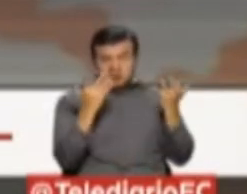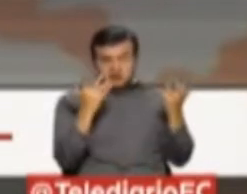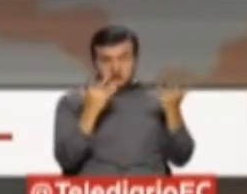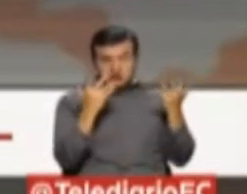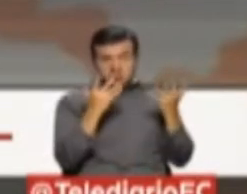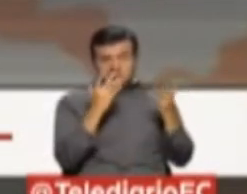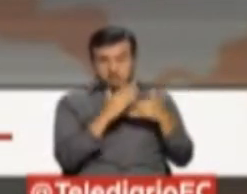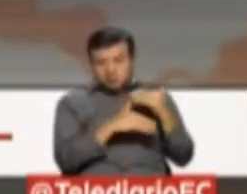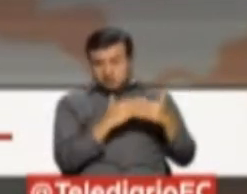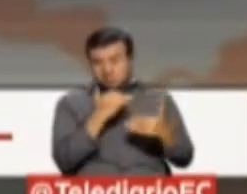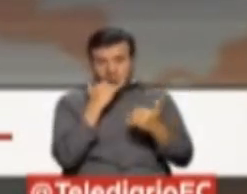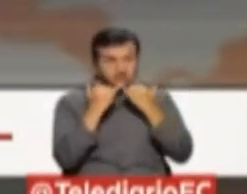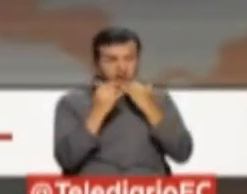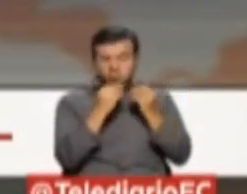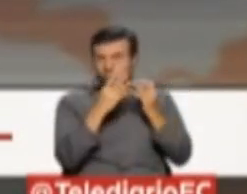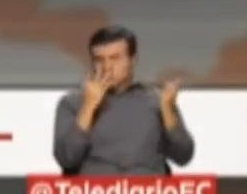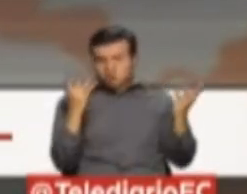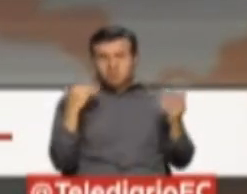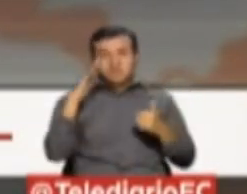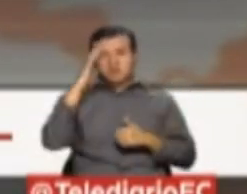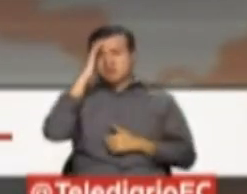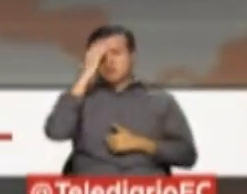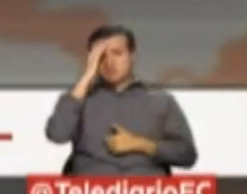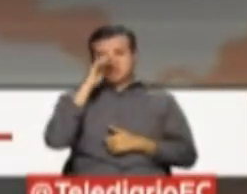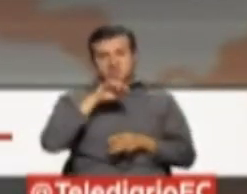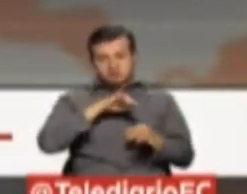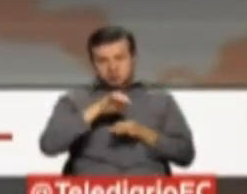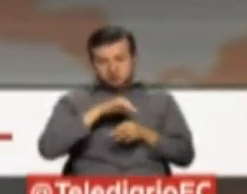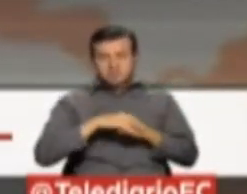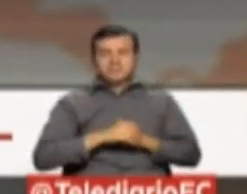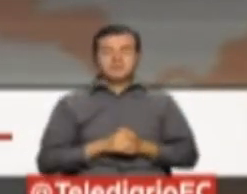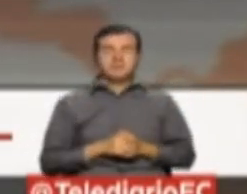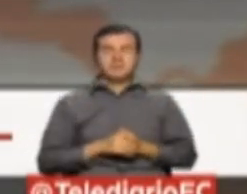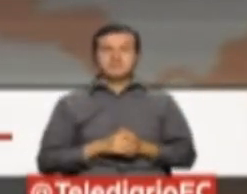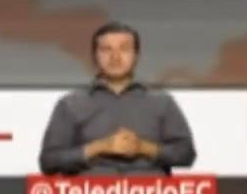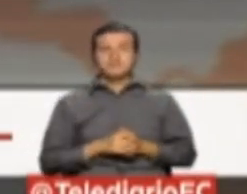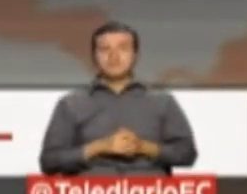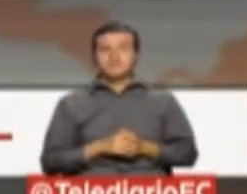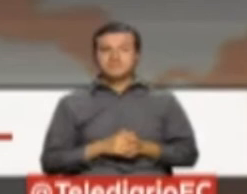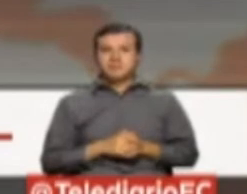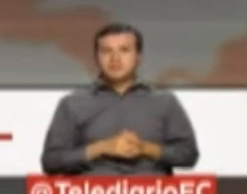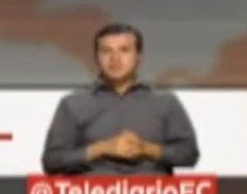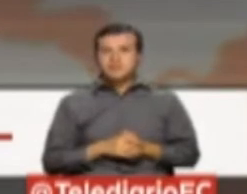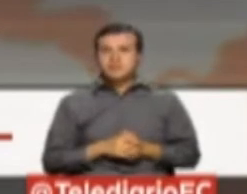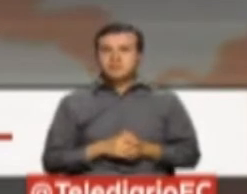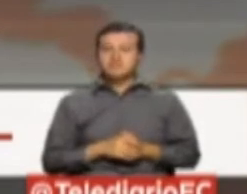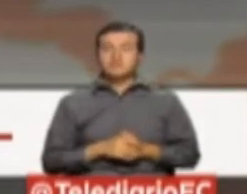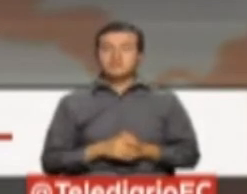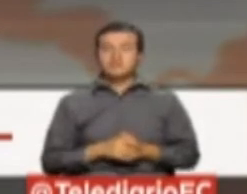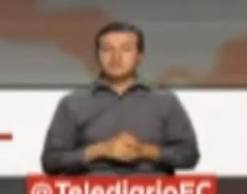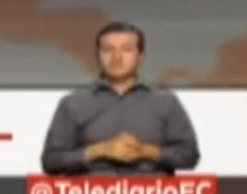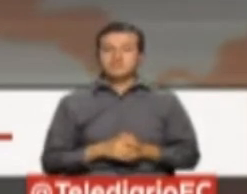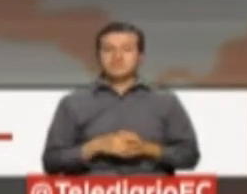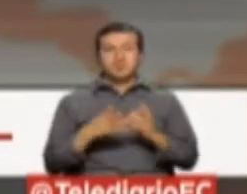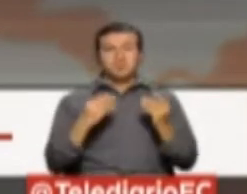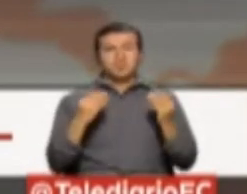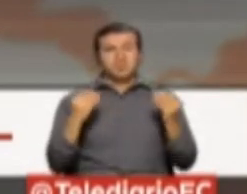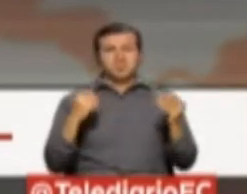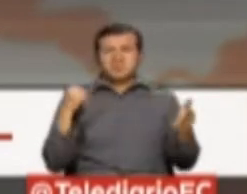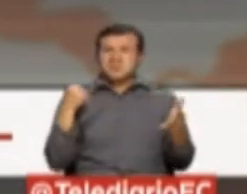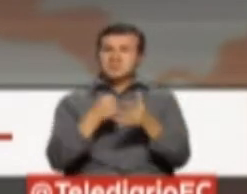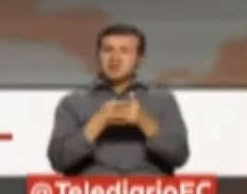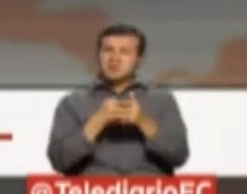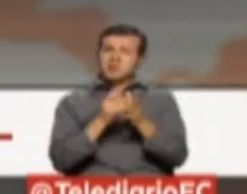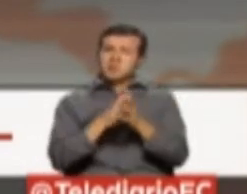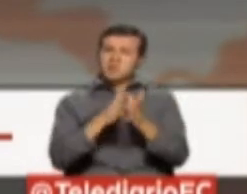eslabones pero también es algo preocupante y me permite comentar lo es la cantidad de siniestros de